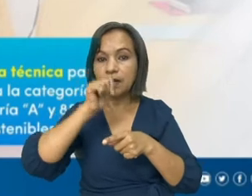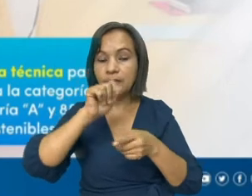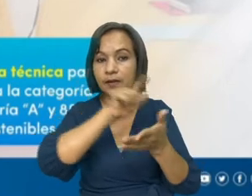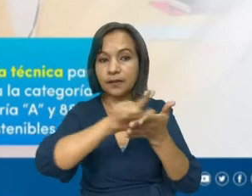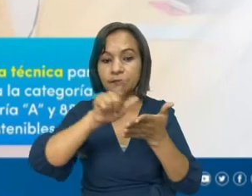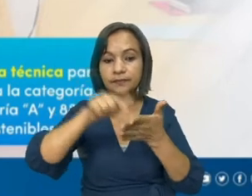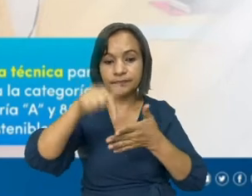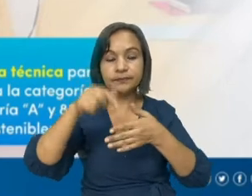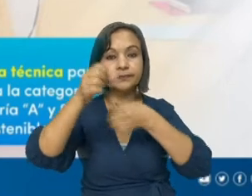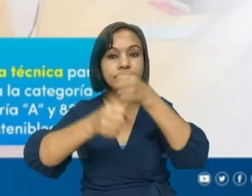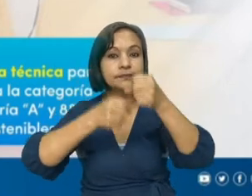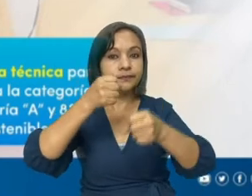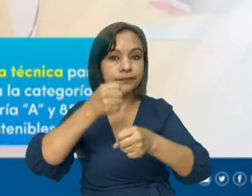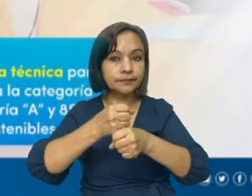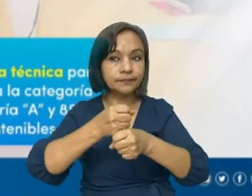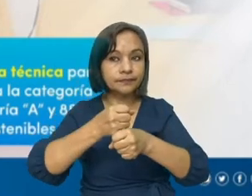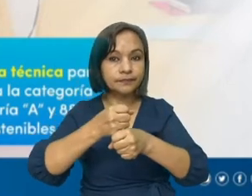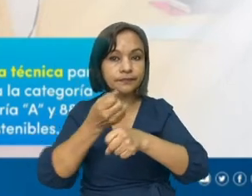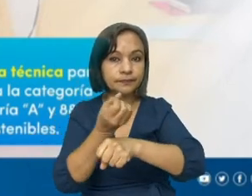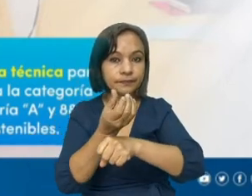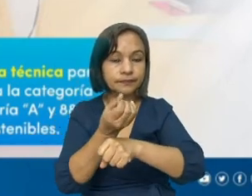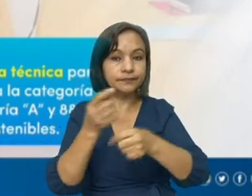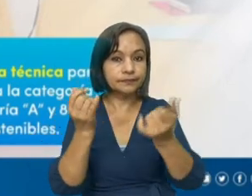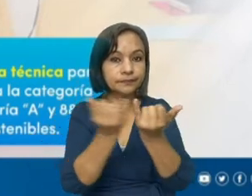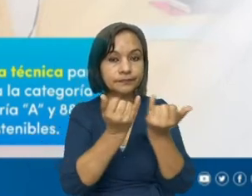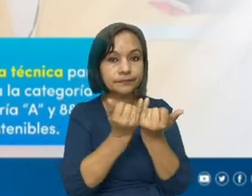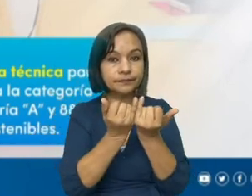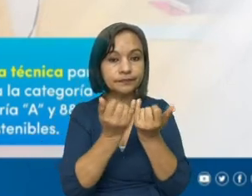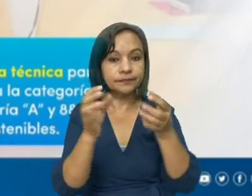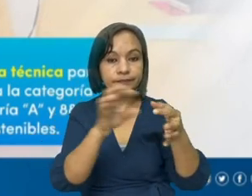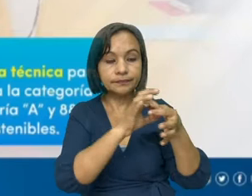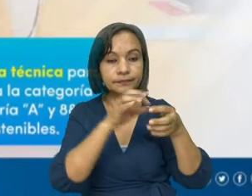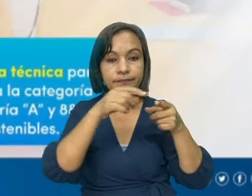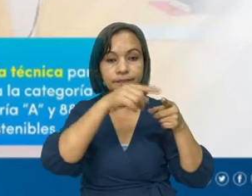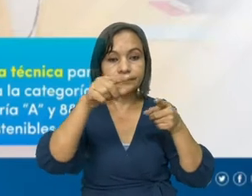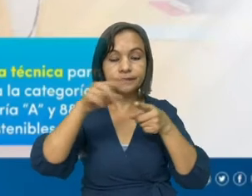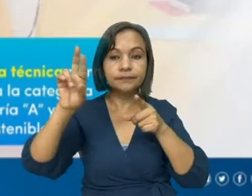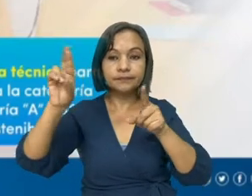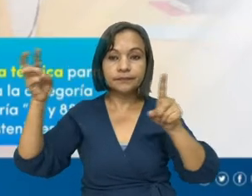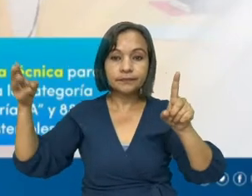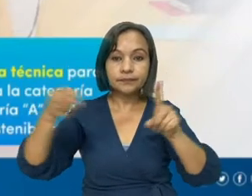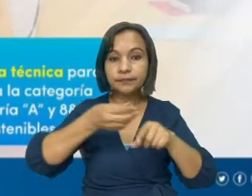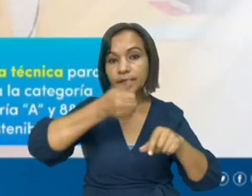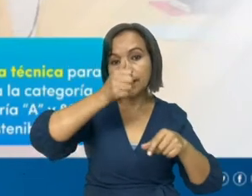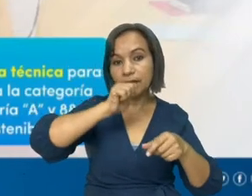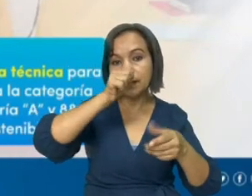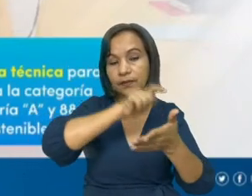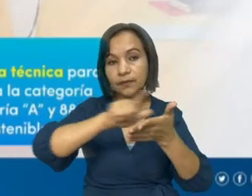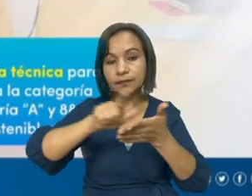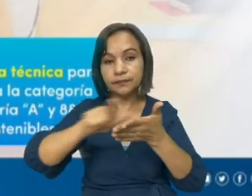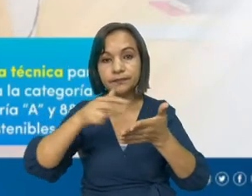saneamiento este año a nivel del Pacífico. Sí, son unidades municipales y regionales de agua potable y saneamiento, los